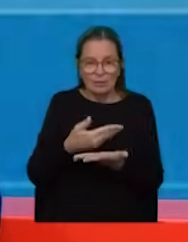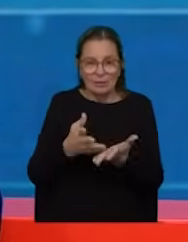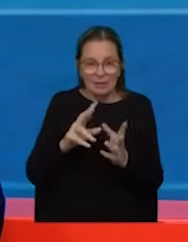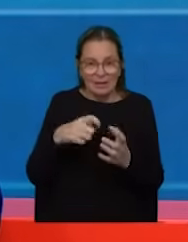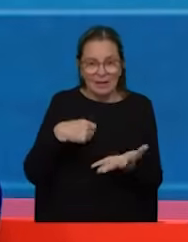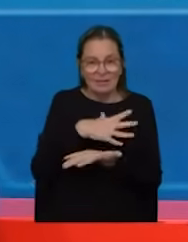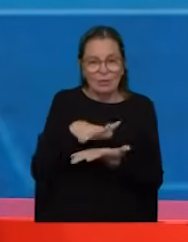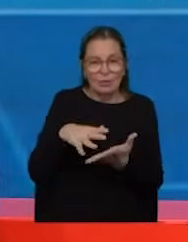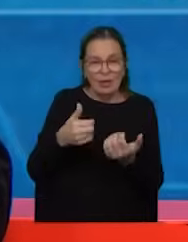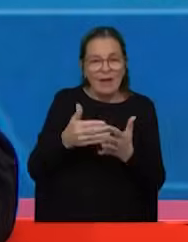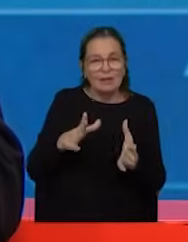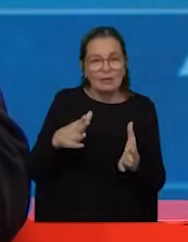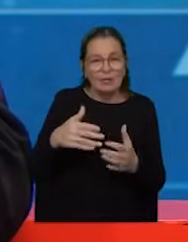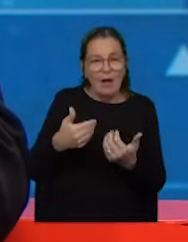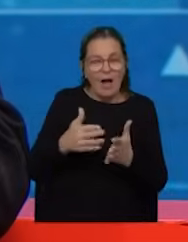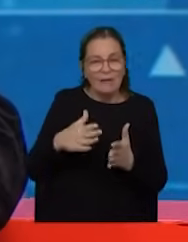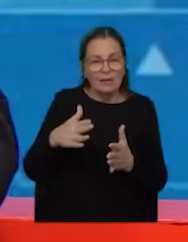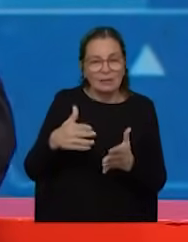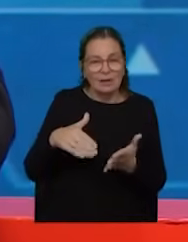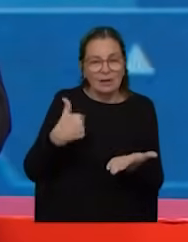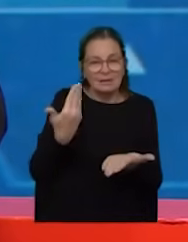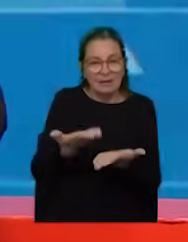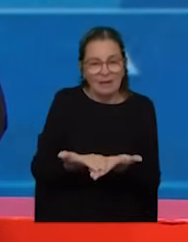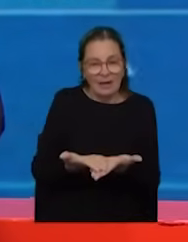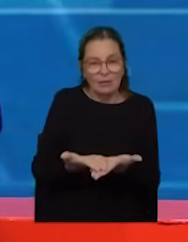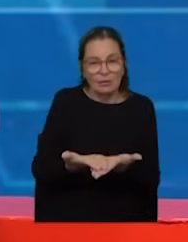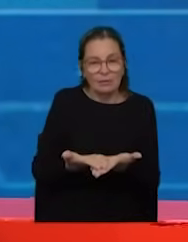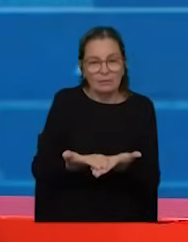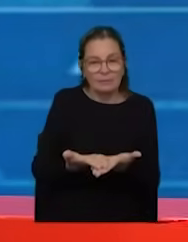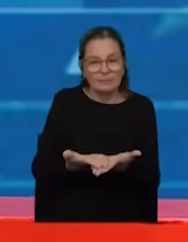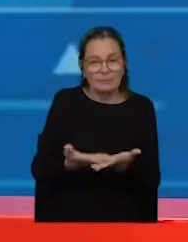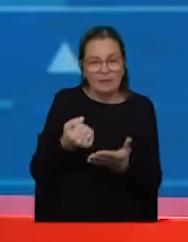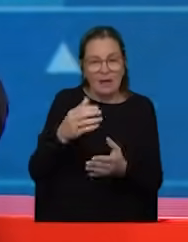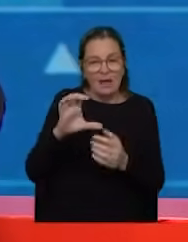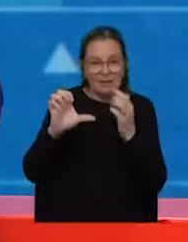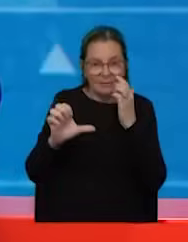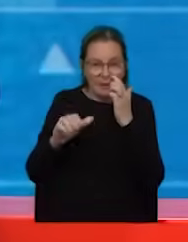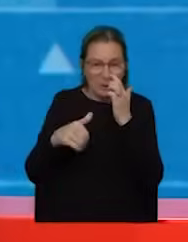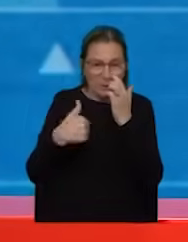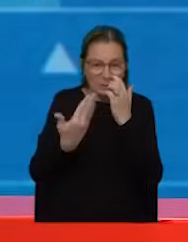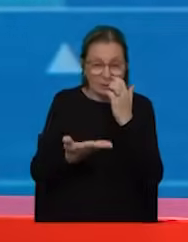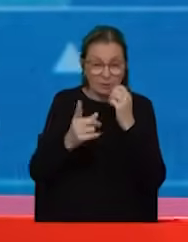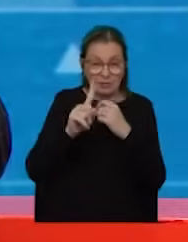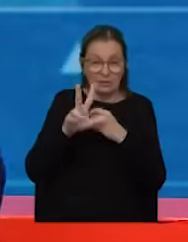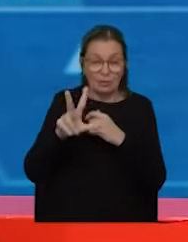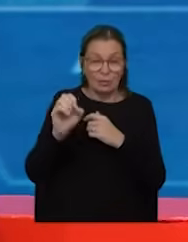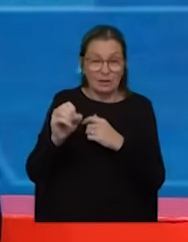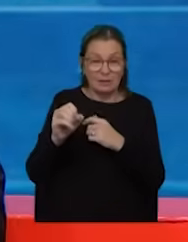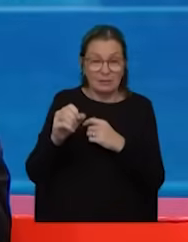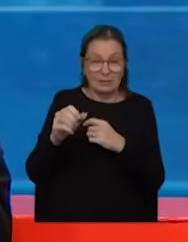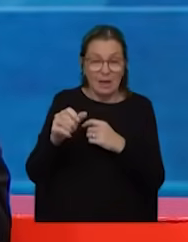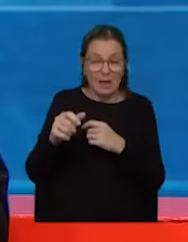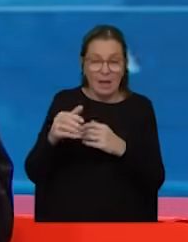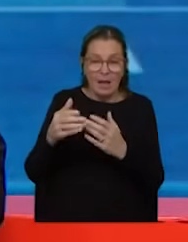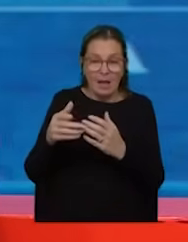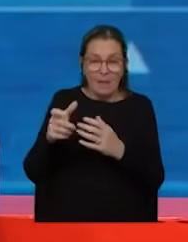situación de Camilo abierto de que le entregaron en en en asce entregaron 130 cargos en el